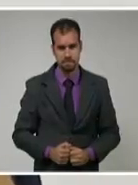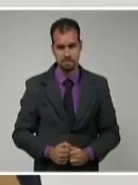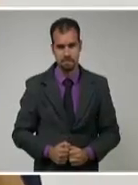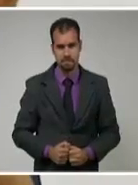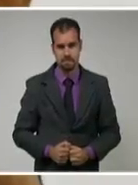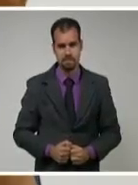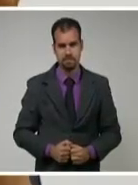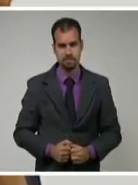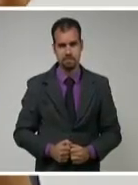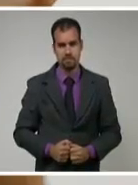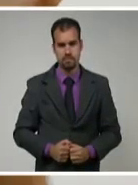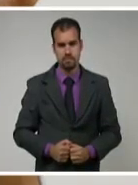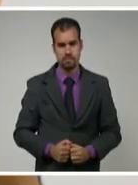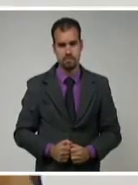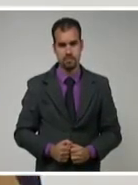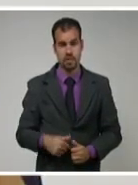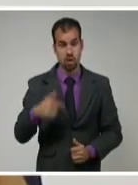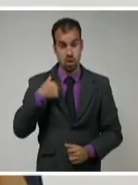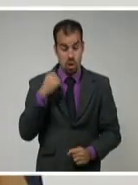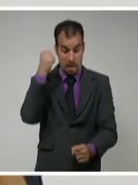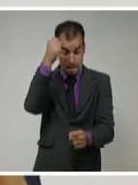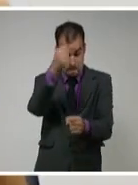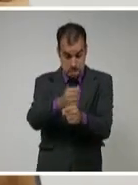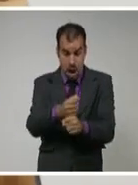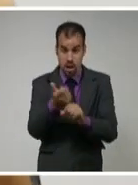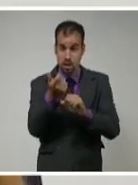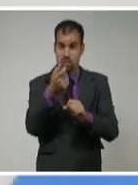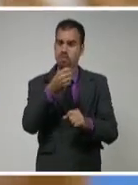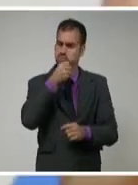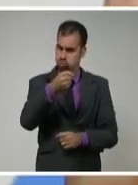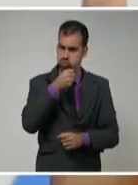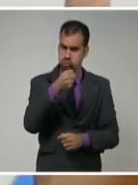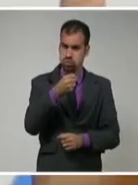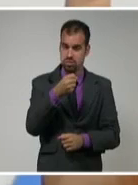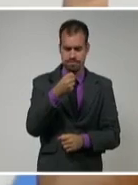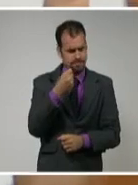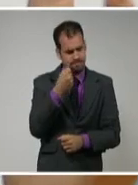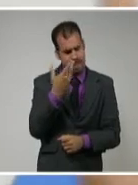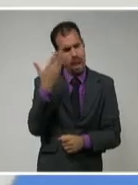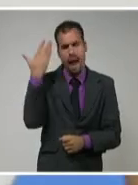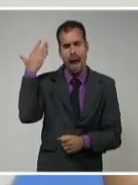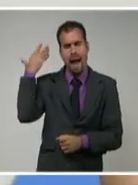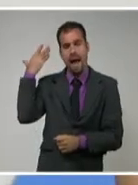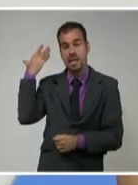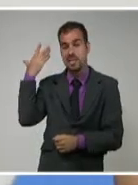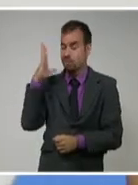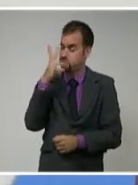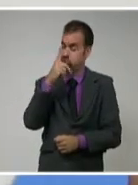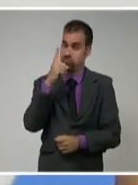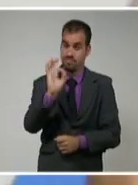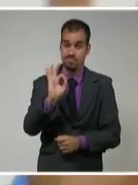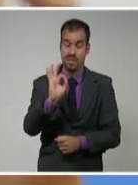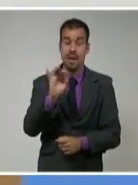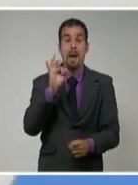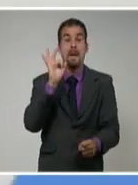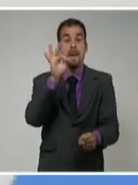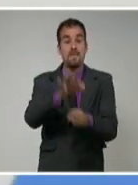Mira, yo llegué al periodismo en una etapa preciosa, porque triunfó la revolución.